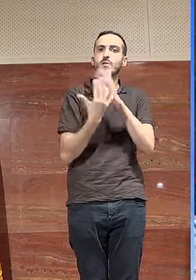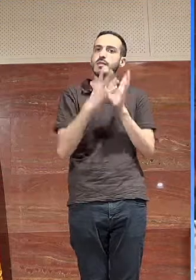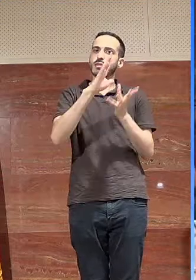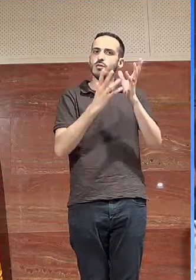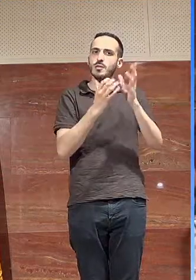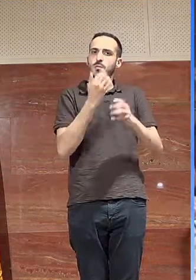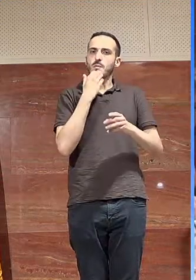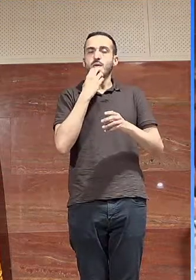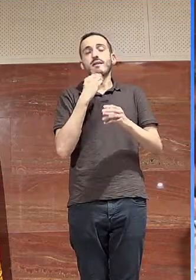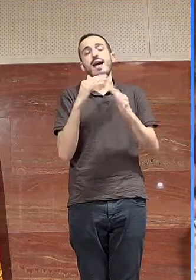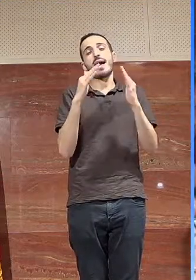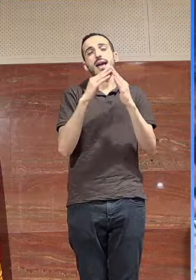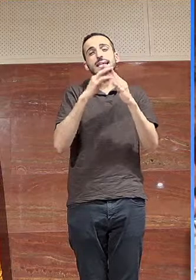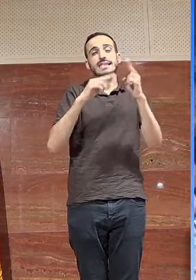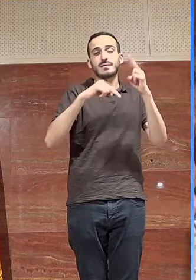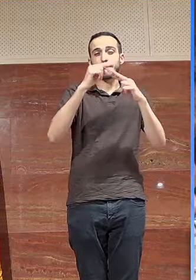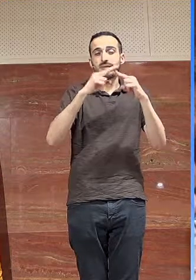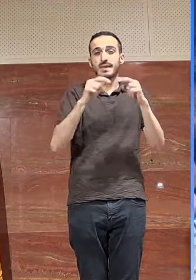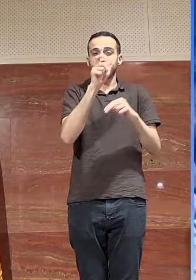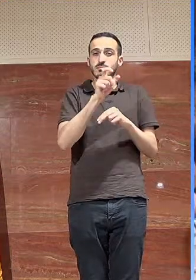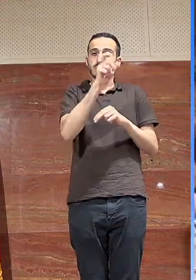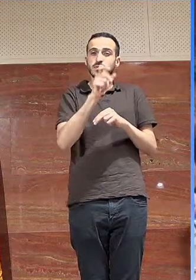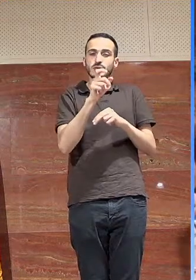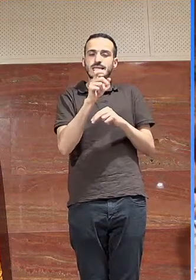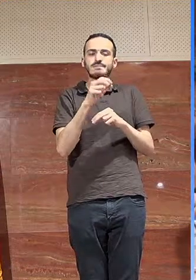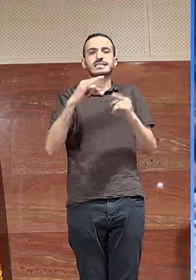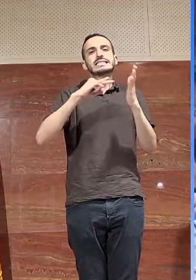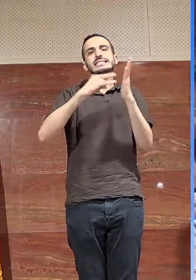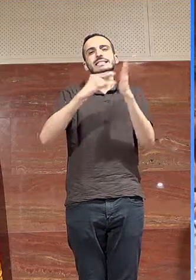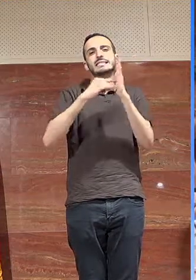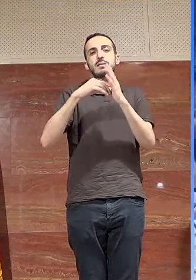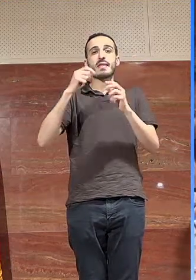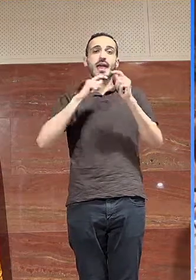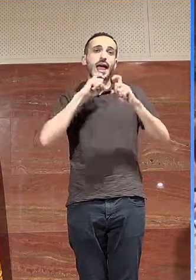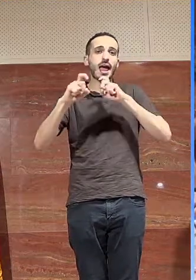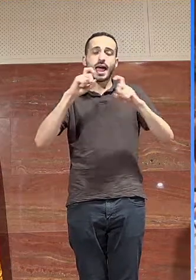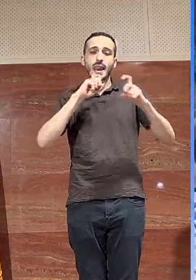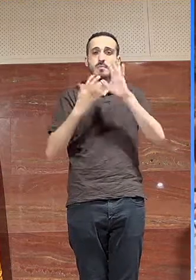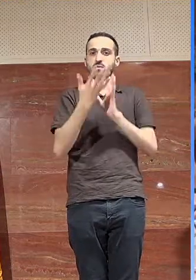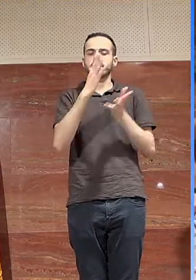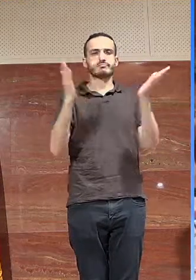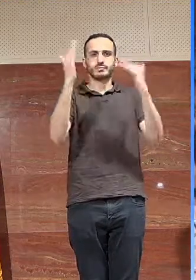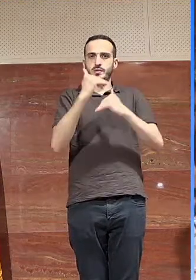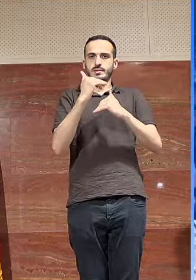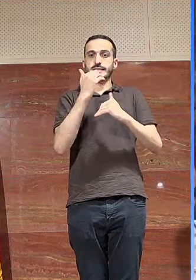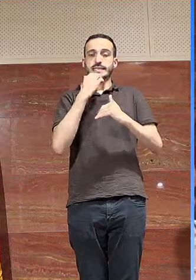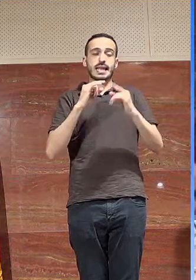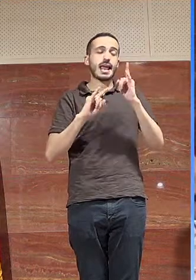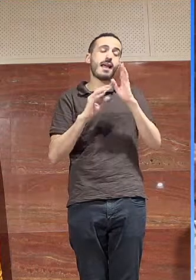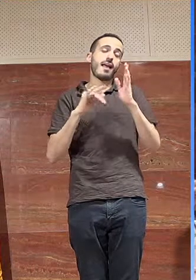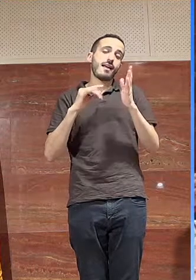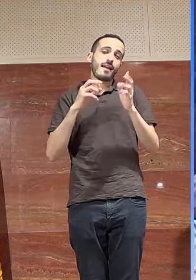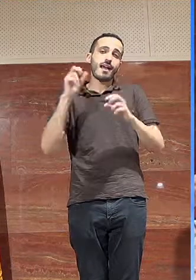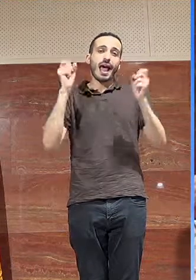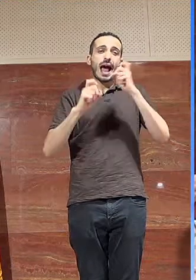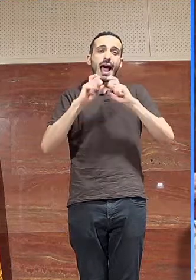en los edificios de vivienda pues, no está instalada una alarma. El que exista esa alarma y el que además esa alarma no solamente sea sonora, sino también sea